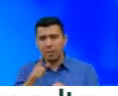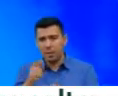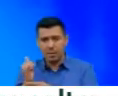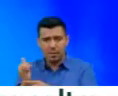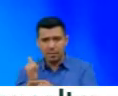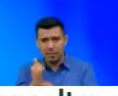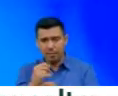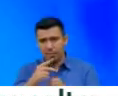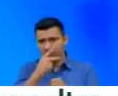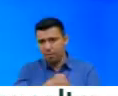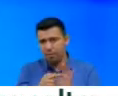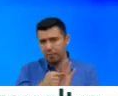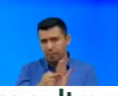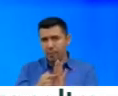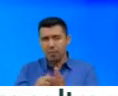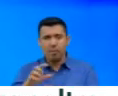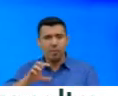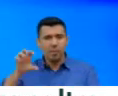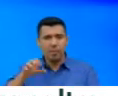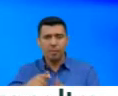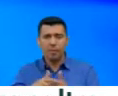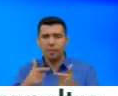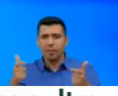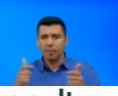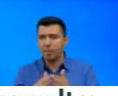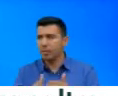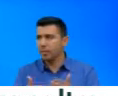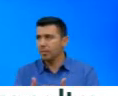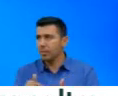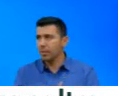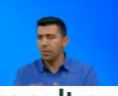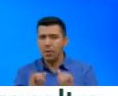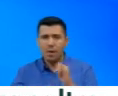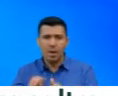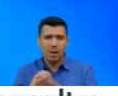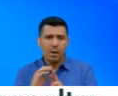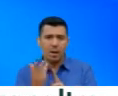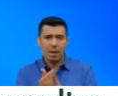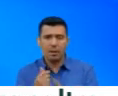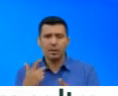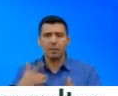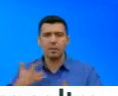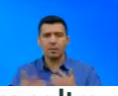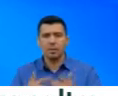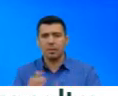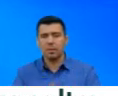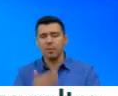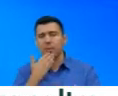gran película. De esta manera llegamos al final de nuestra sección de arte, cultura y entretenimiento. Les